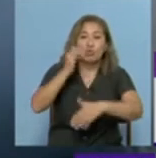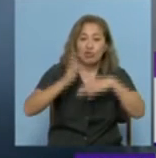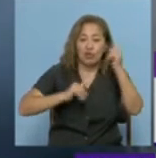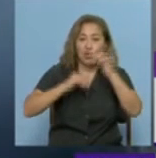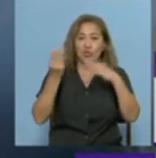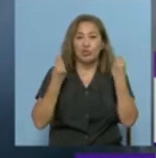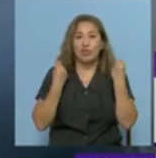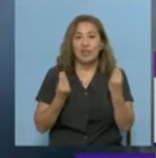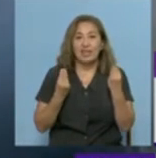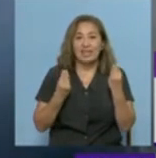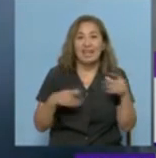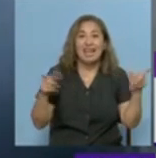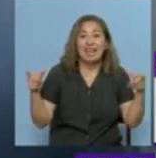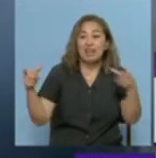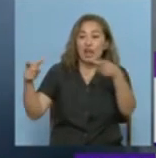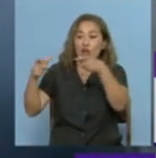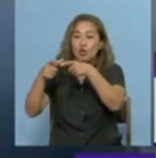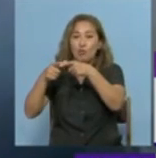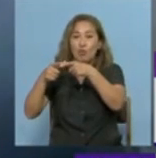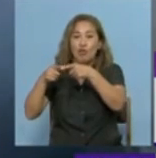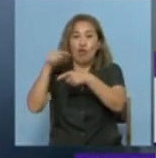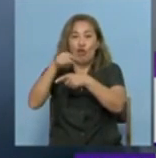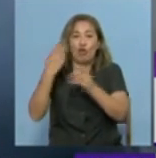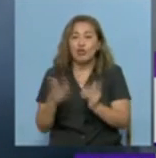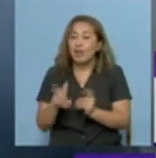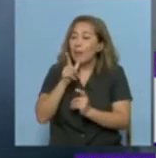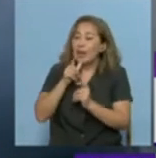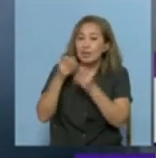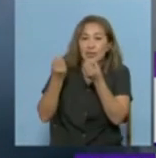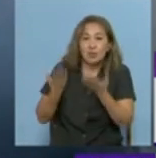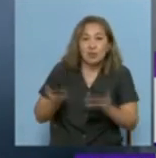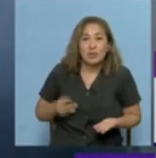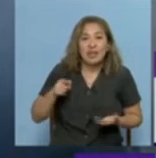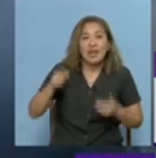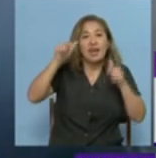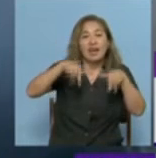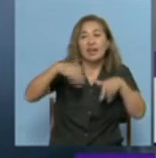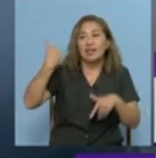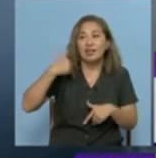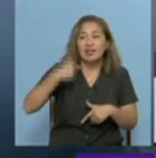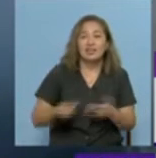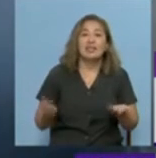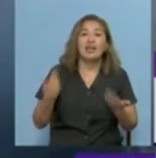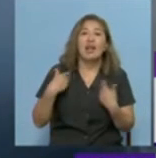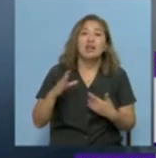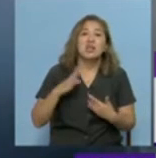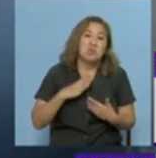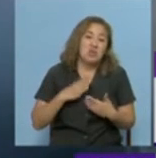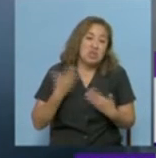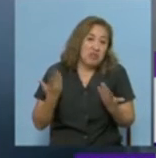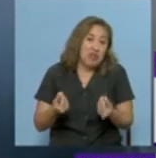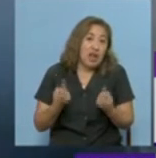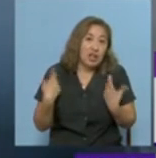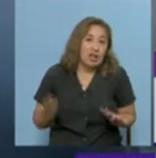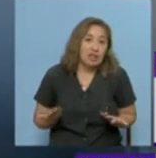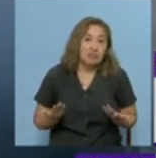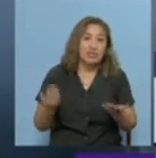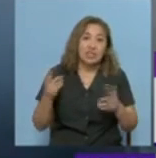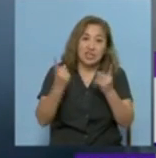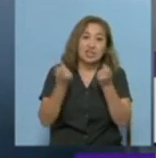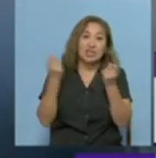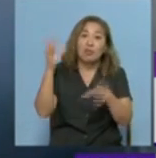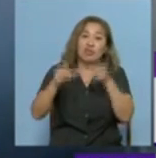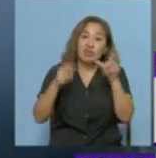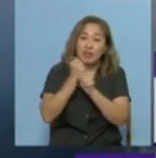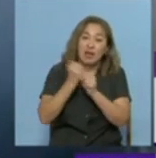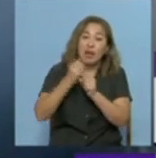construcción del escenario opositor. Me parece que a la Argentina no le sobra a nadie y a la oposición tampoco.